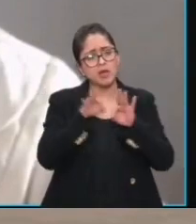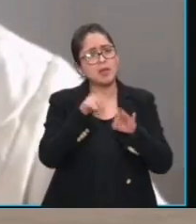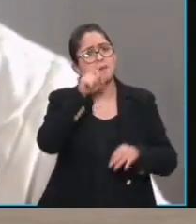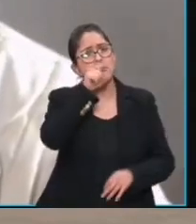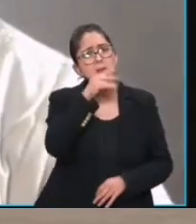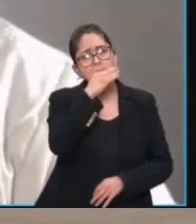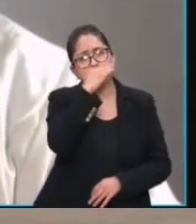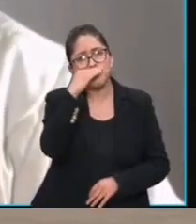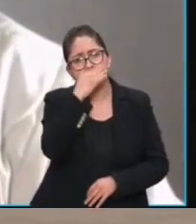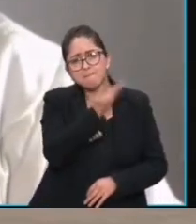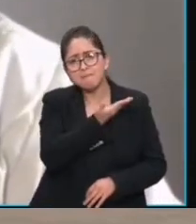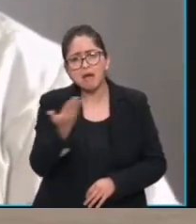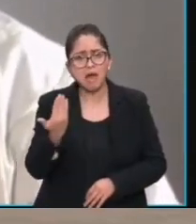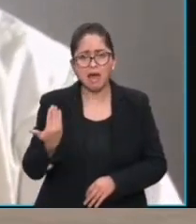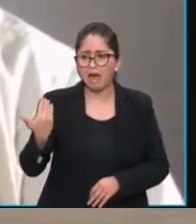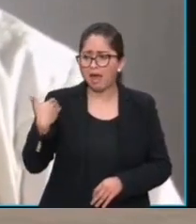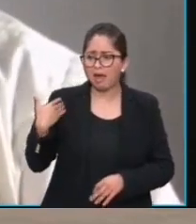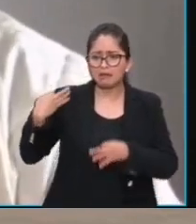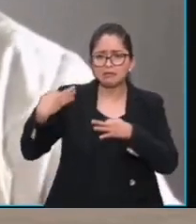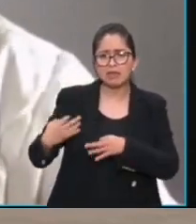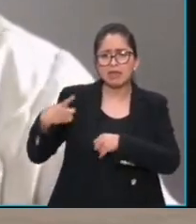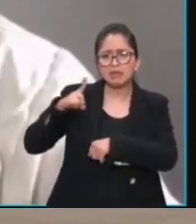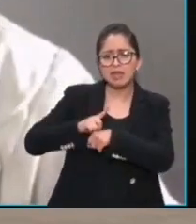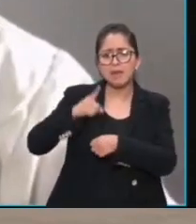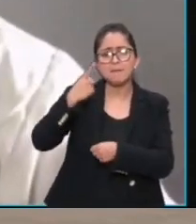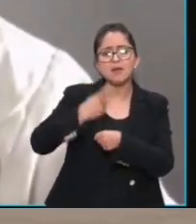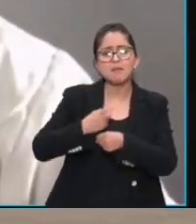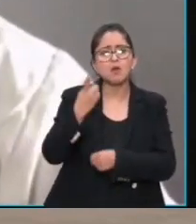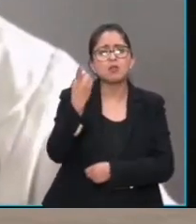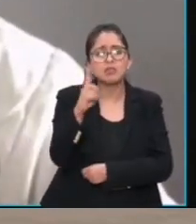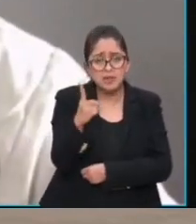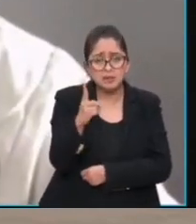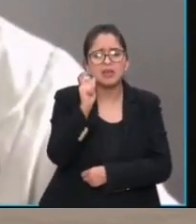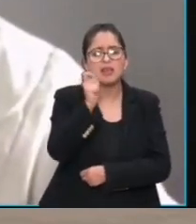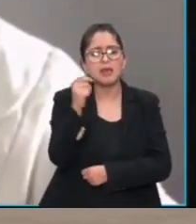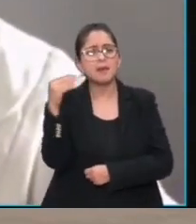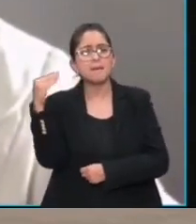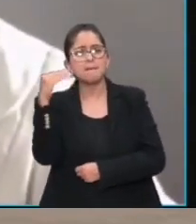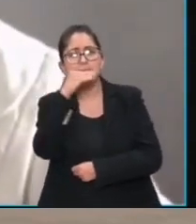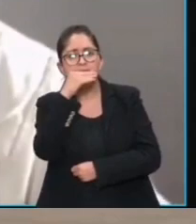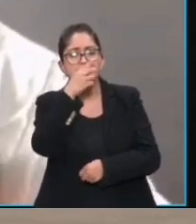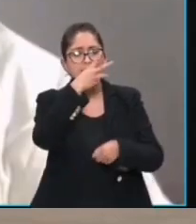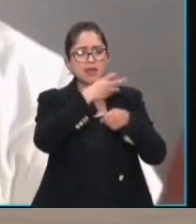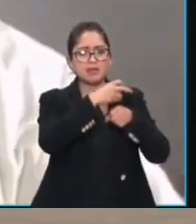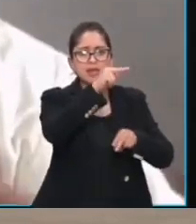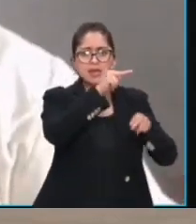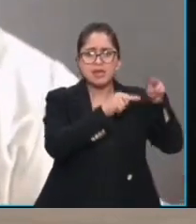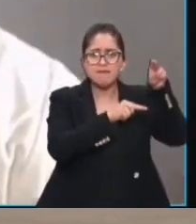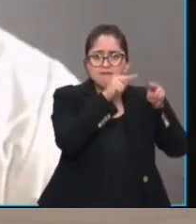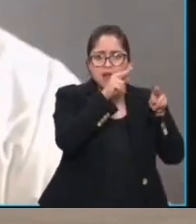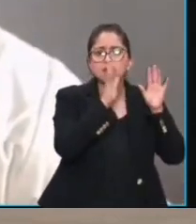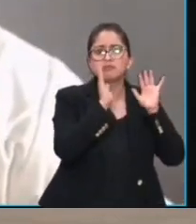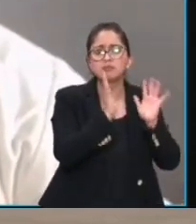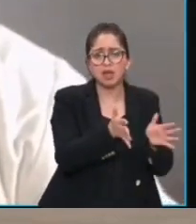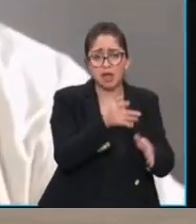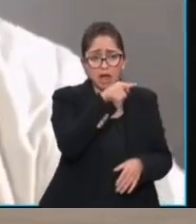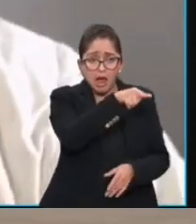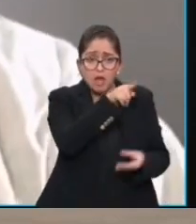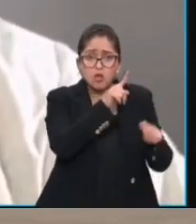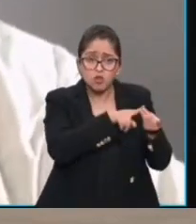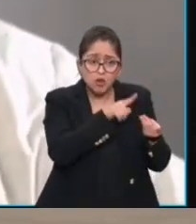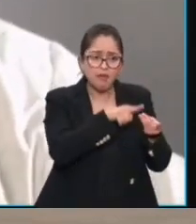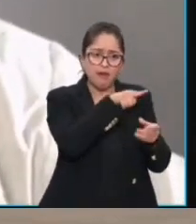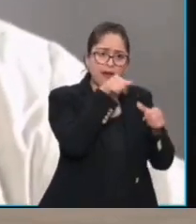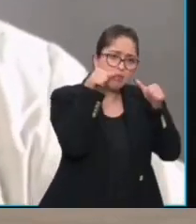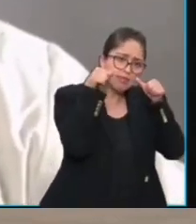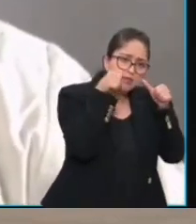se ha hecho desde el 1 de diciembre, en donde es gratuita la atención en el tercer nivel de atención, en donde se trata el cáncer, en donde